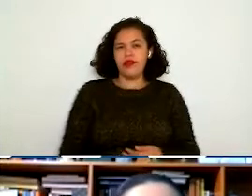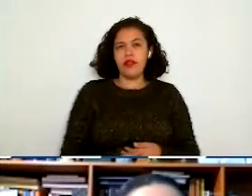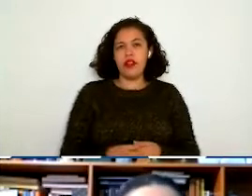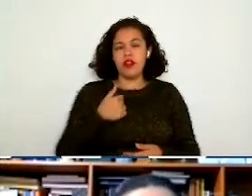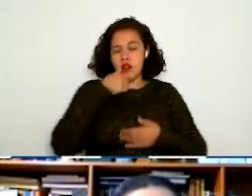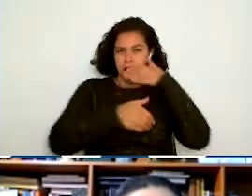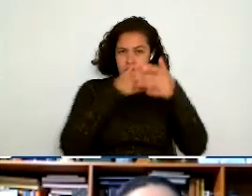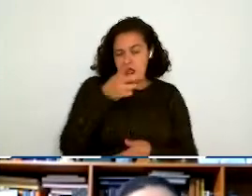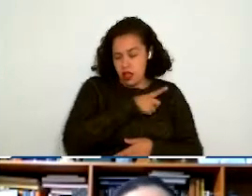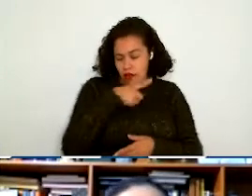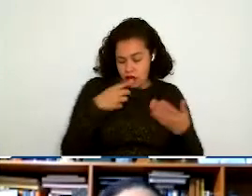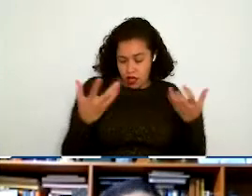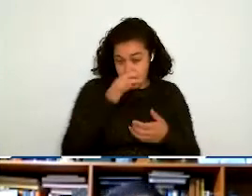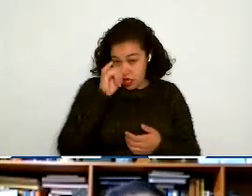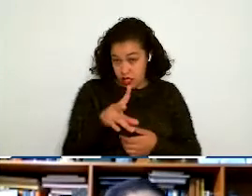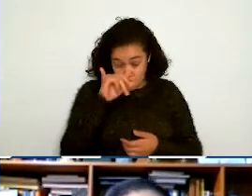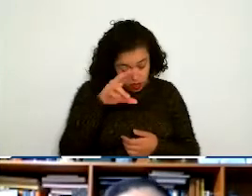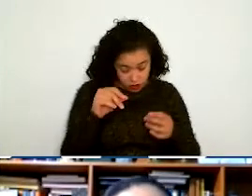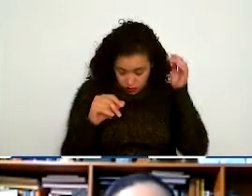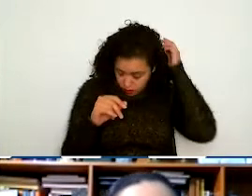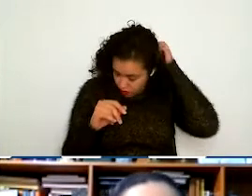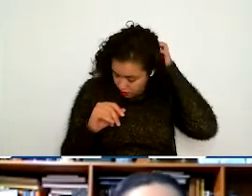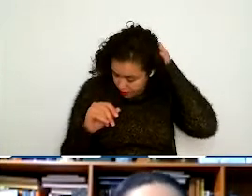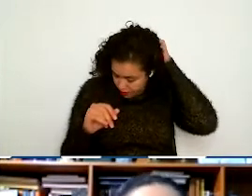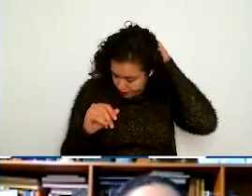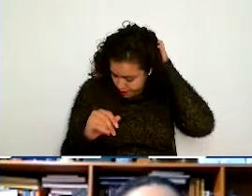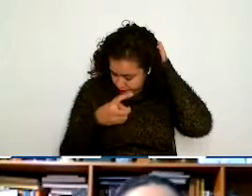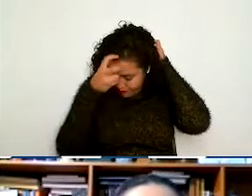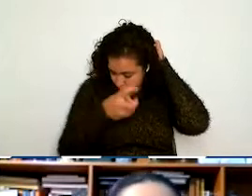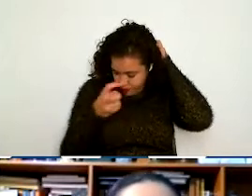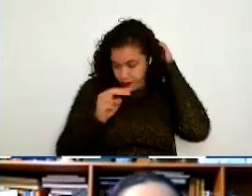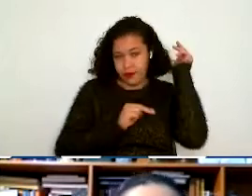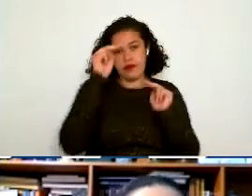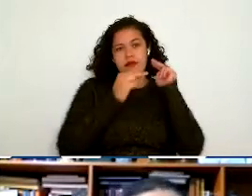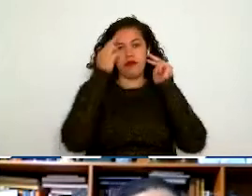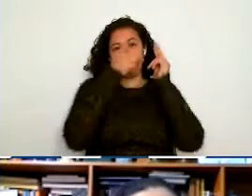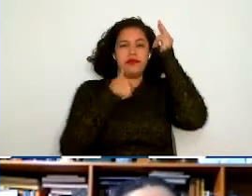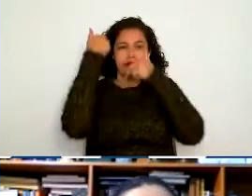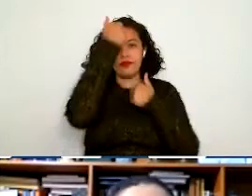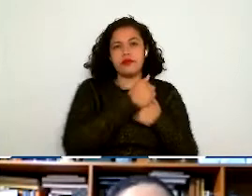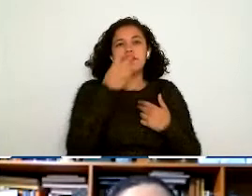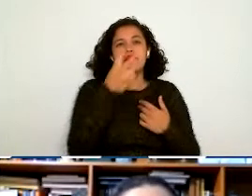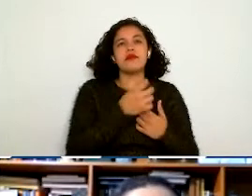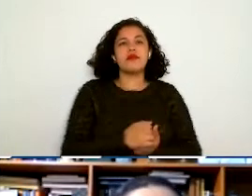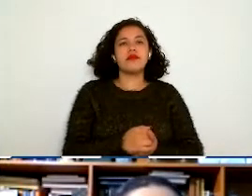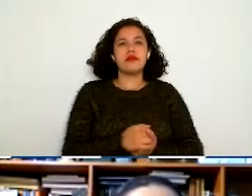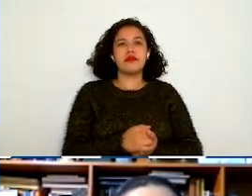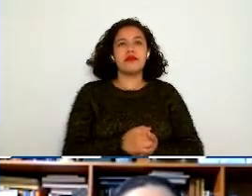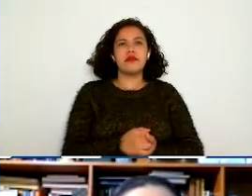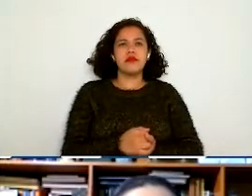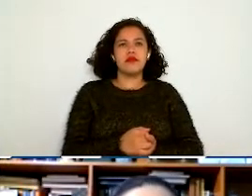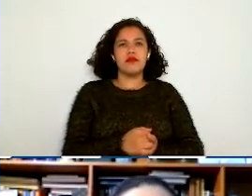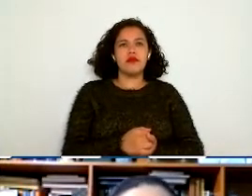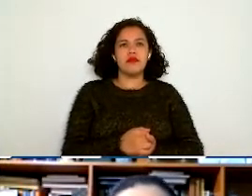proceso como se tenía que hacer o no. Entonces, se mide completamente. Y esto no tiene nada que ver desde estas posturas